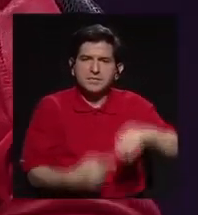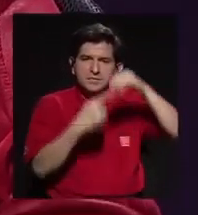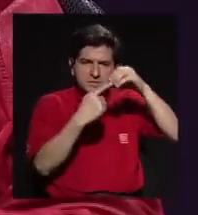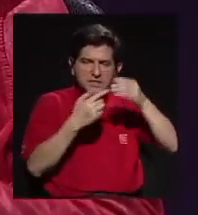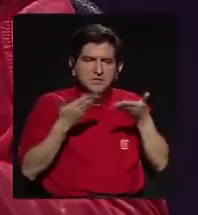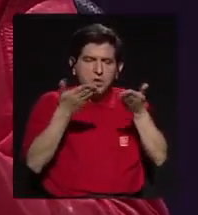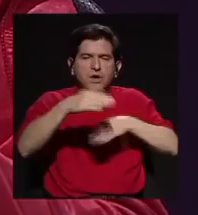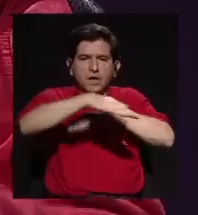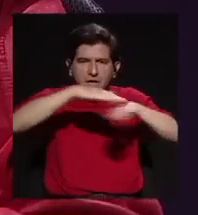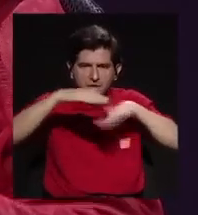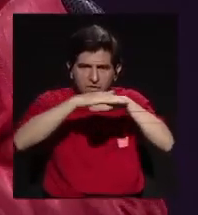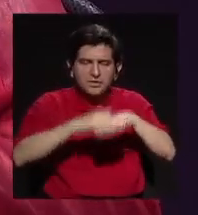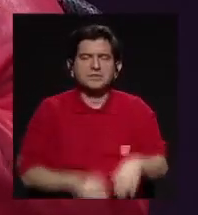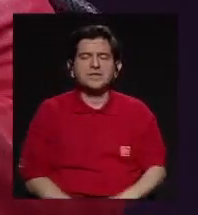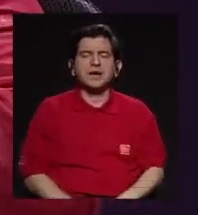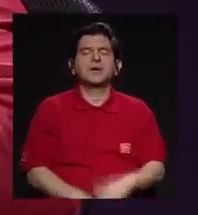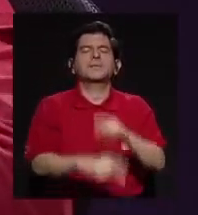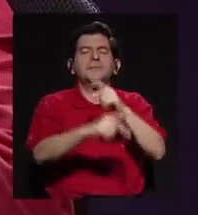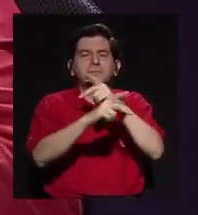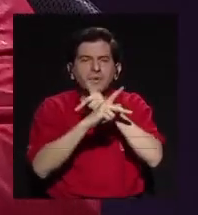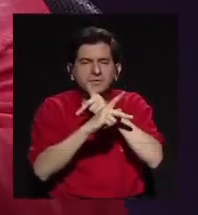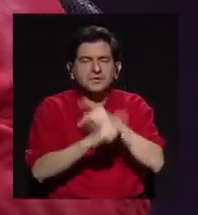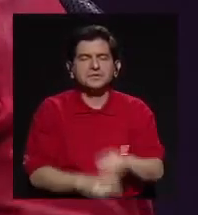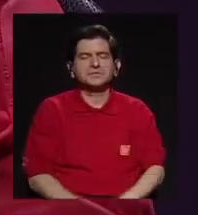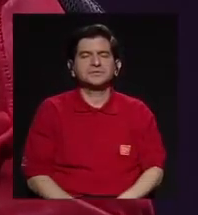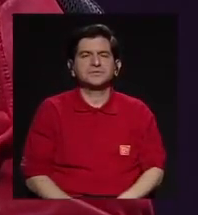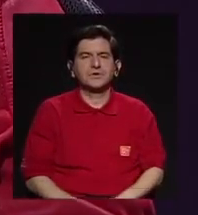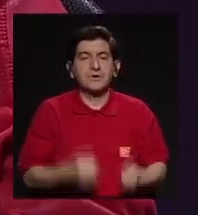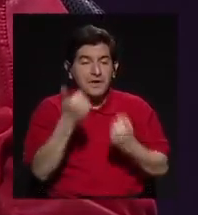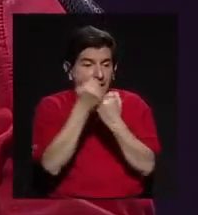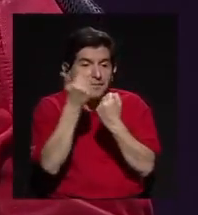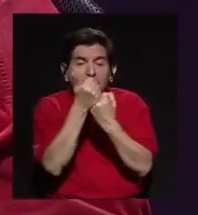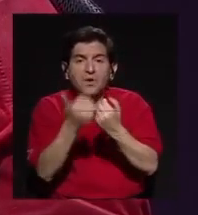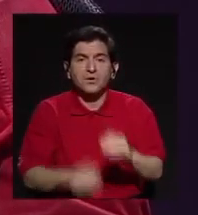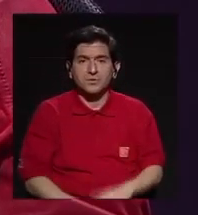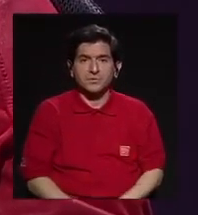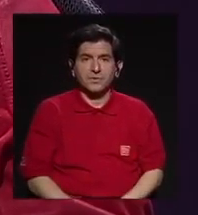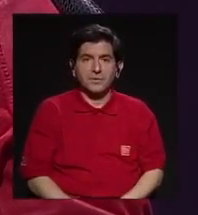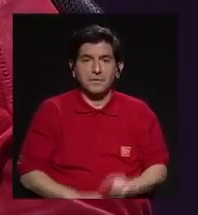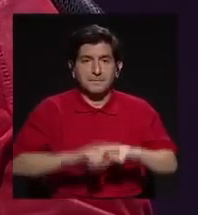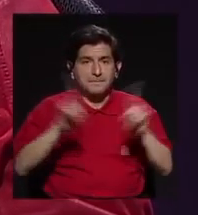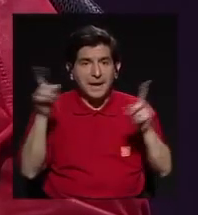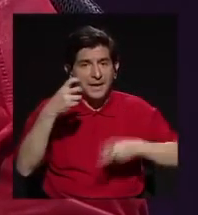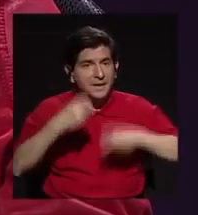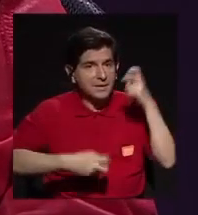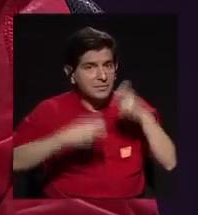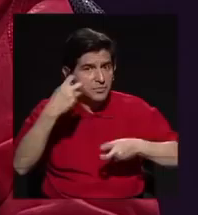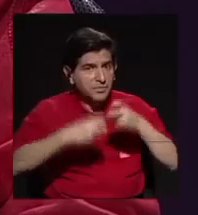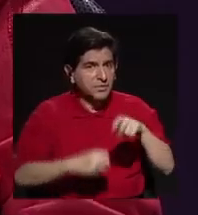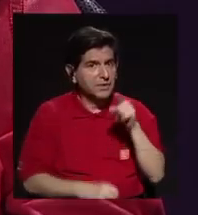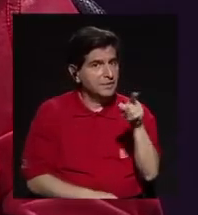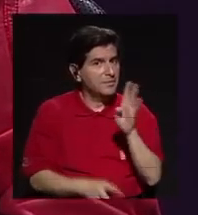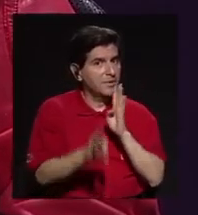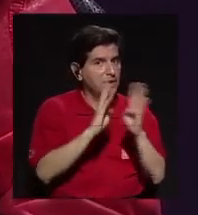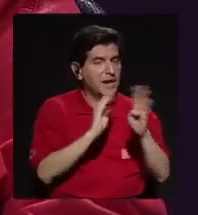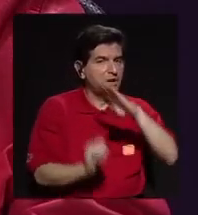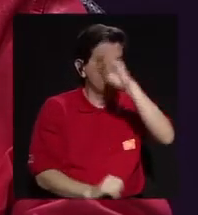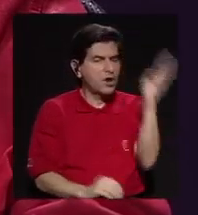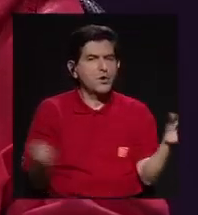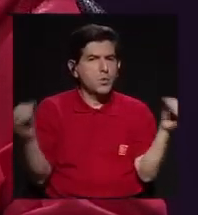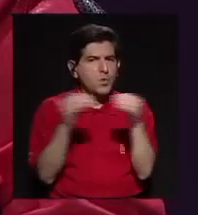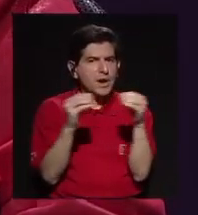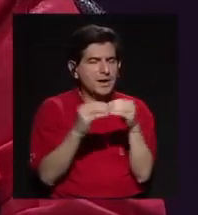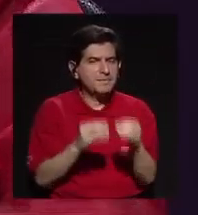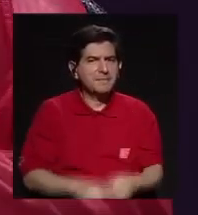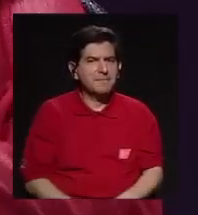nos da sustento, que nos da abrigo, que nos da apoyo, que nos da soporte. El problema es que él está hablando, nunca más se van a